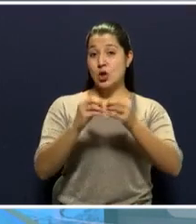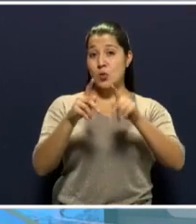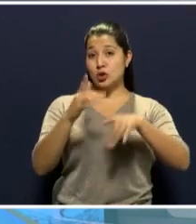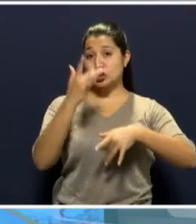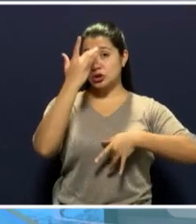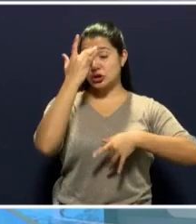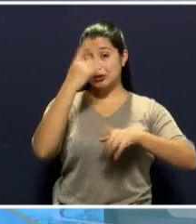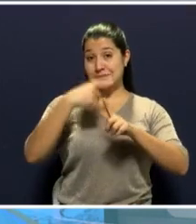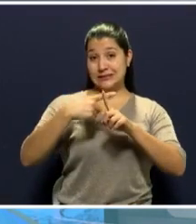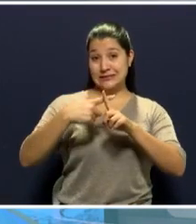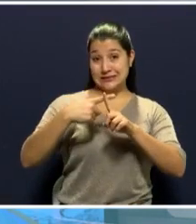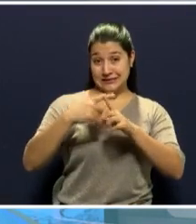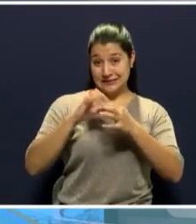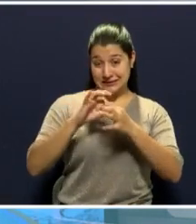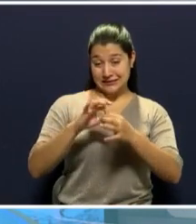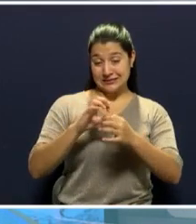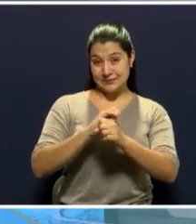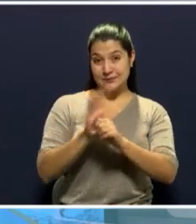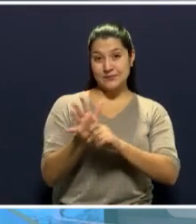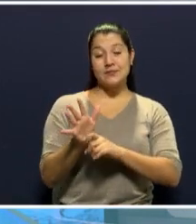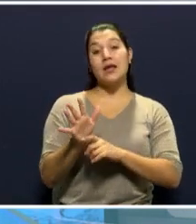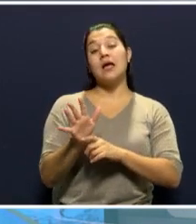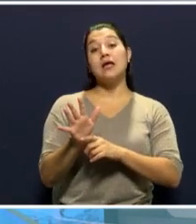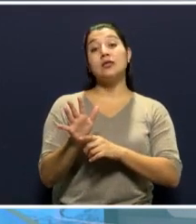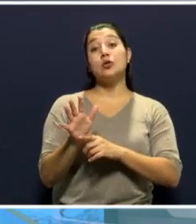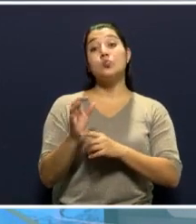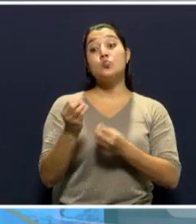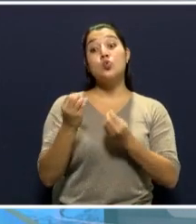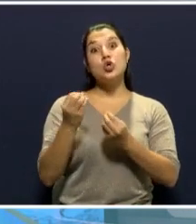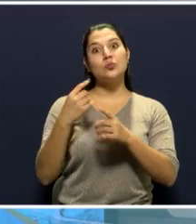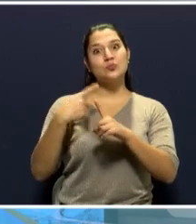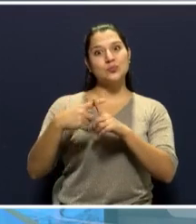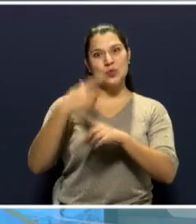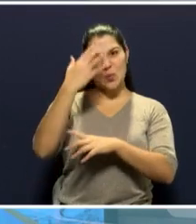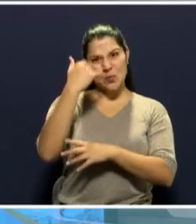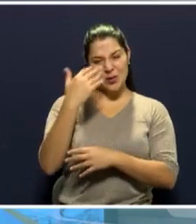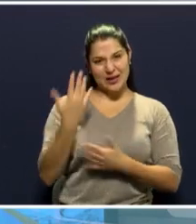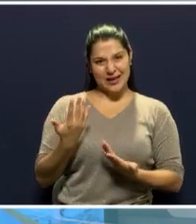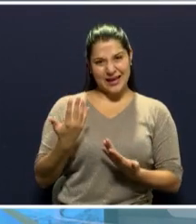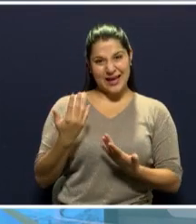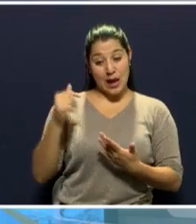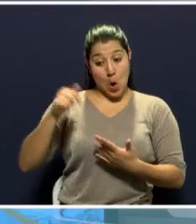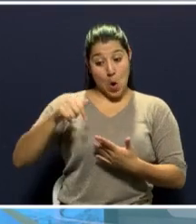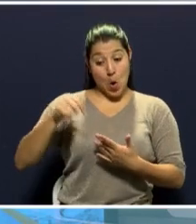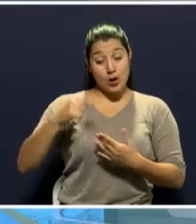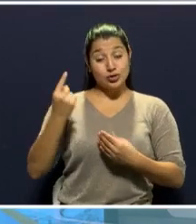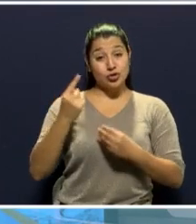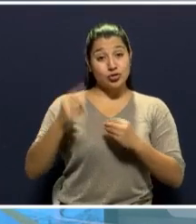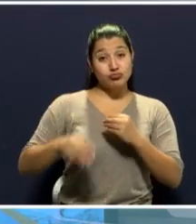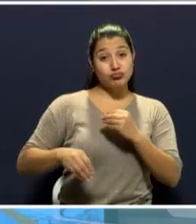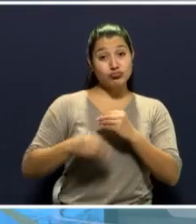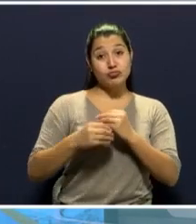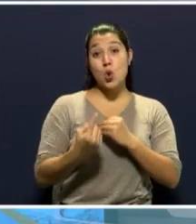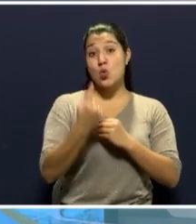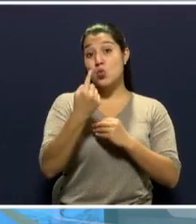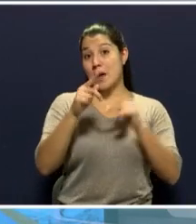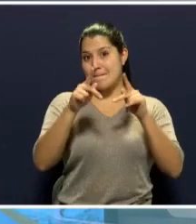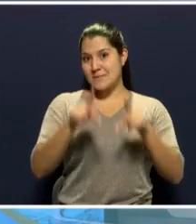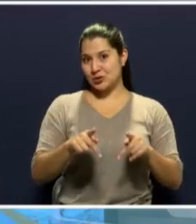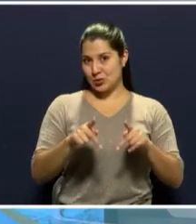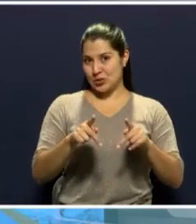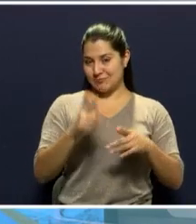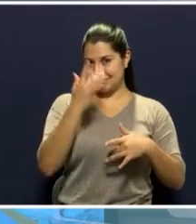últimas 24 horas el país solo registra un nuevo caso de COVID-19 y 20